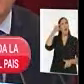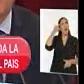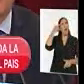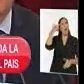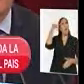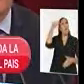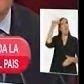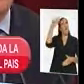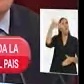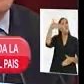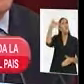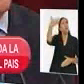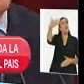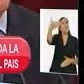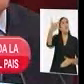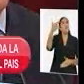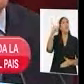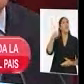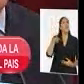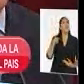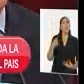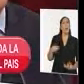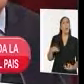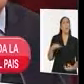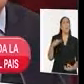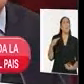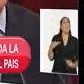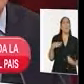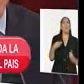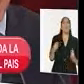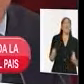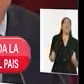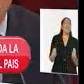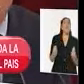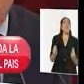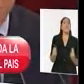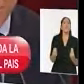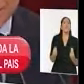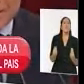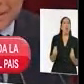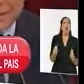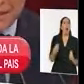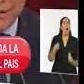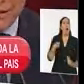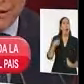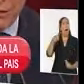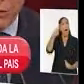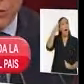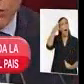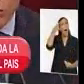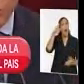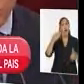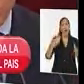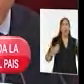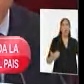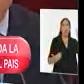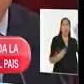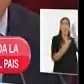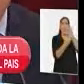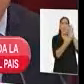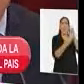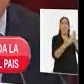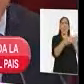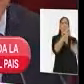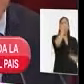corrupción. Yo no voy a compartir nadie que para mí esté bajo la sospecha de ser un corrupto, de haberse enriquecido ilegítimamente con el